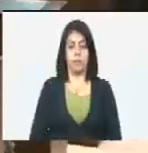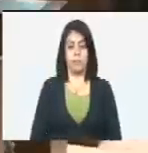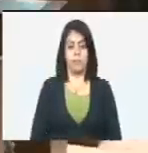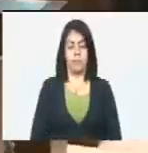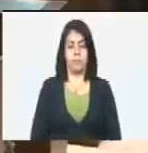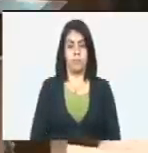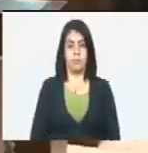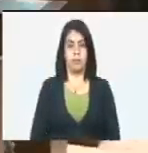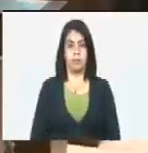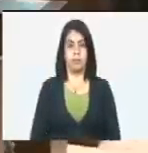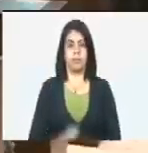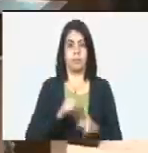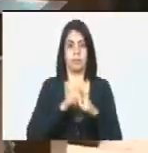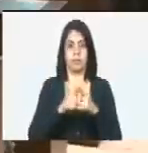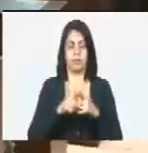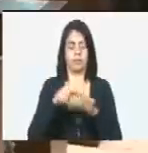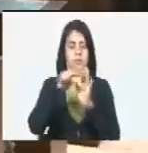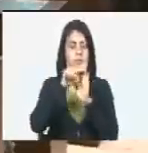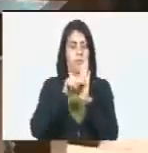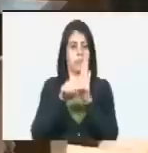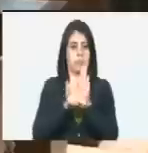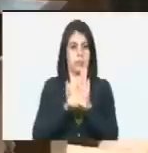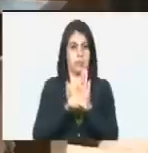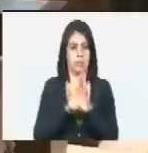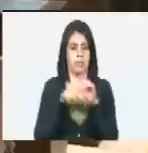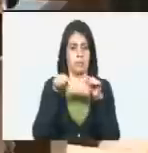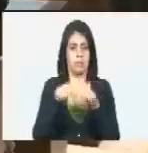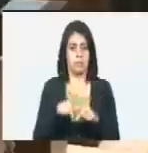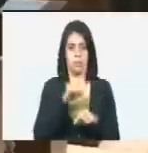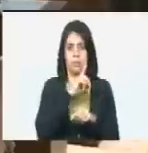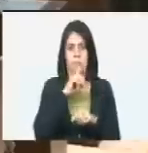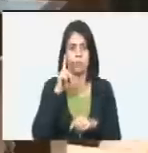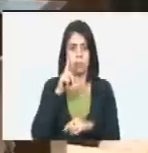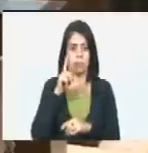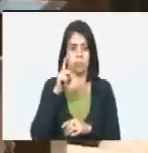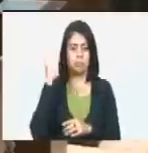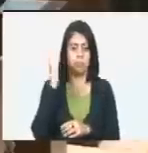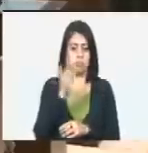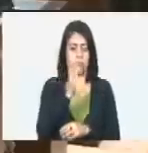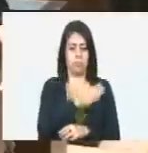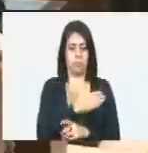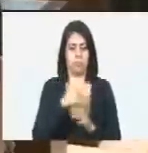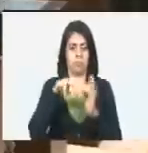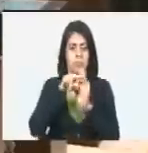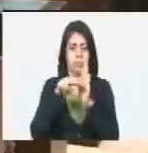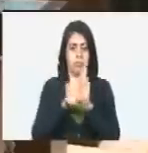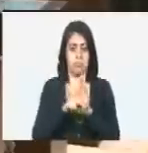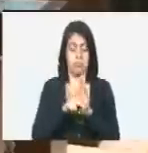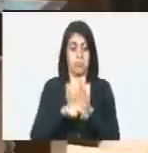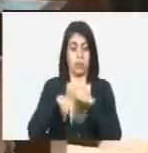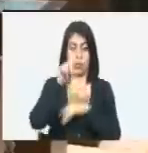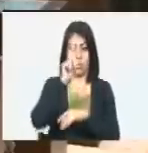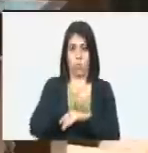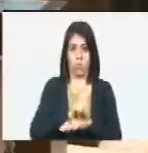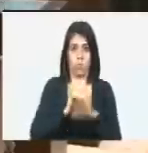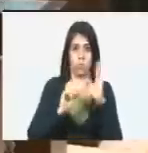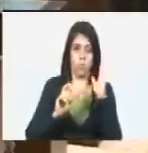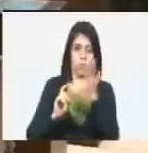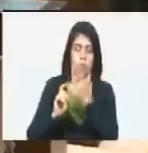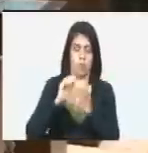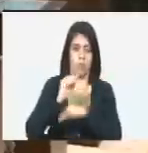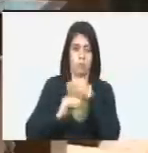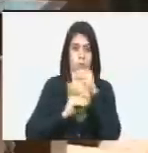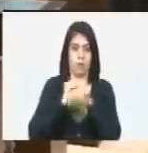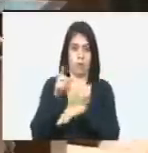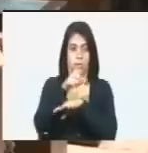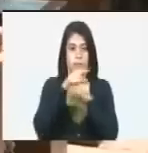las medidas, estas llamadas sanciones, las medidas coercitivas unilaterales del